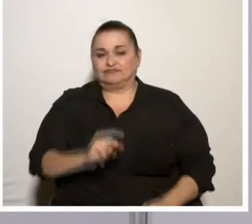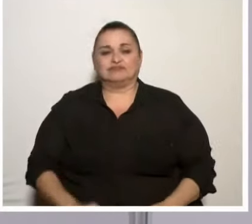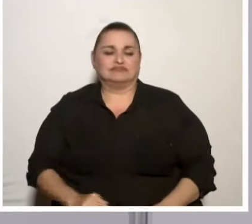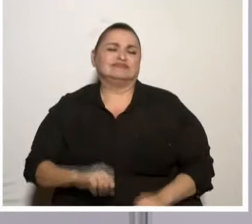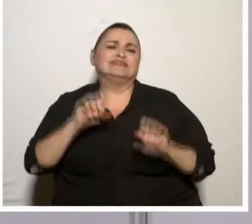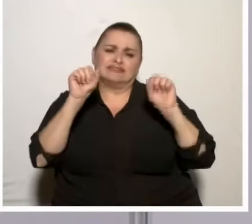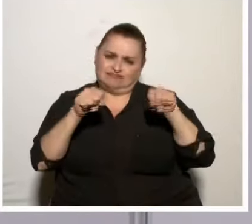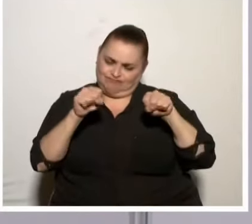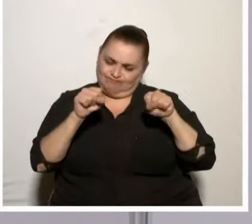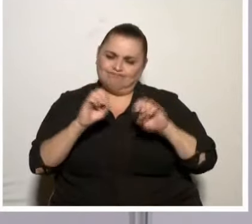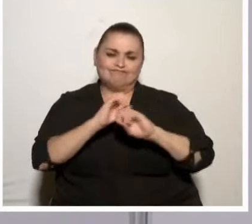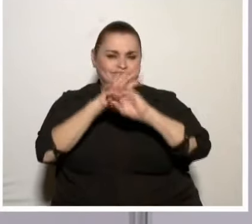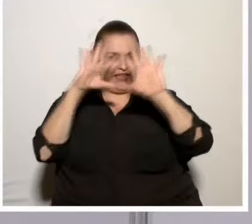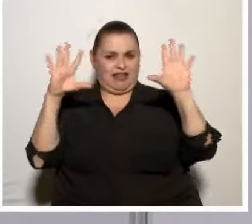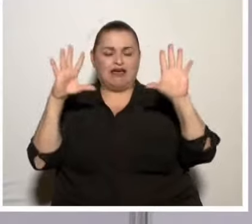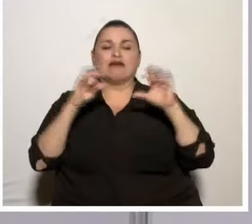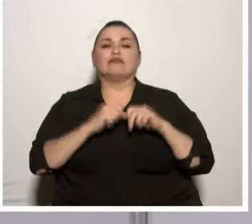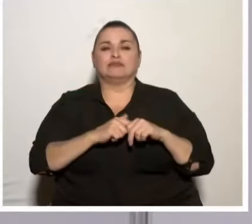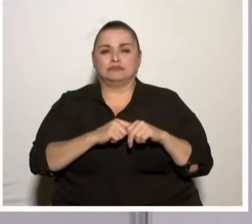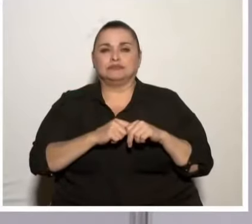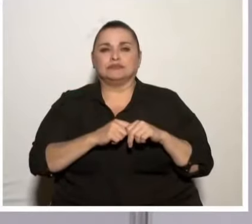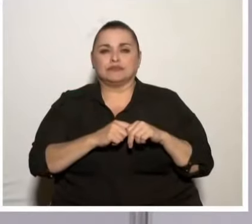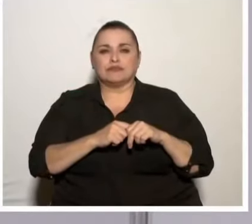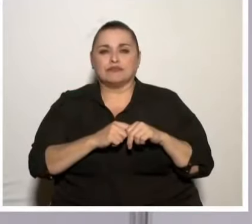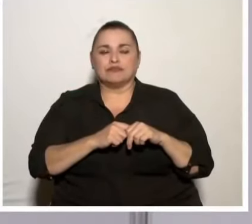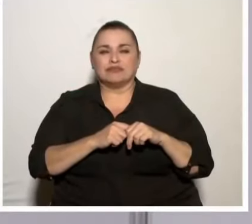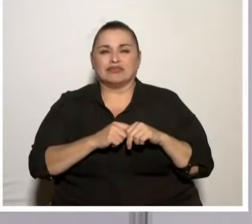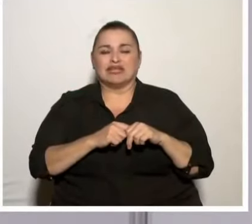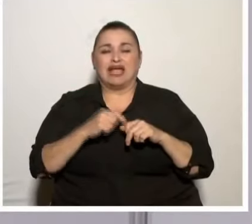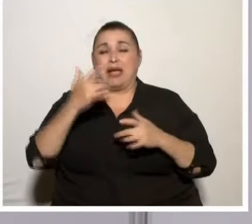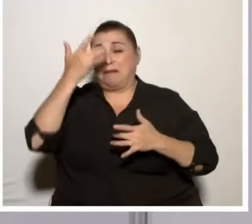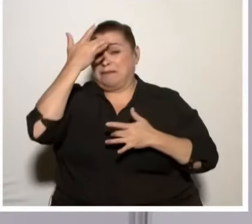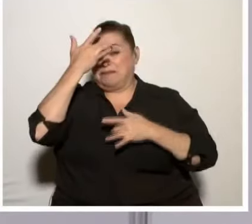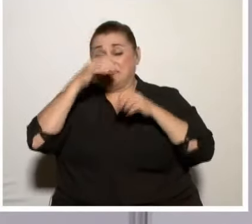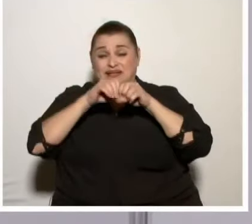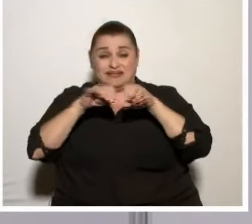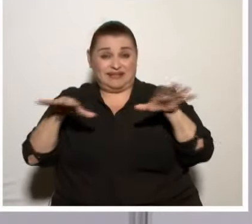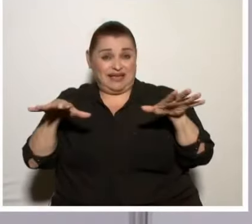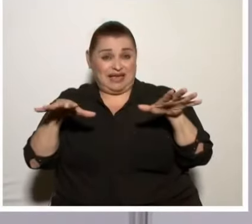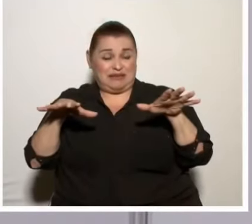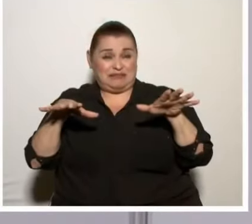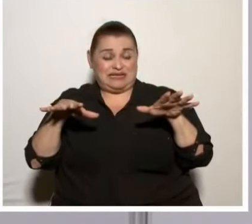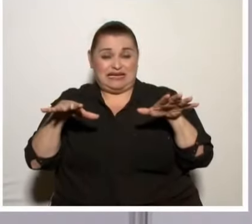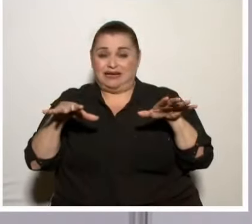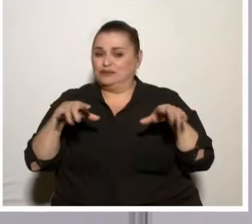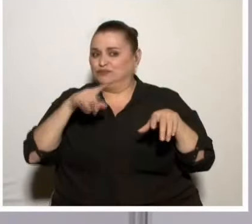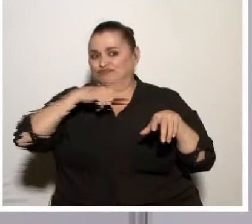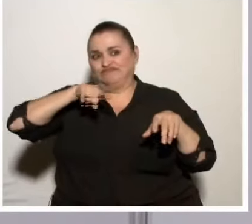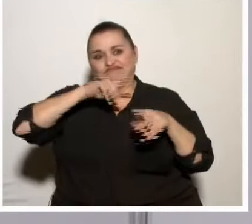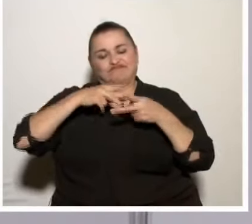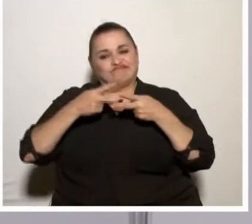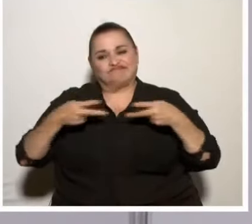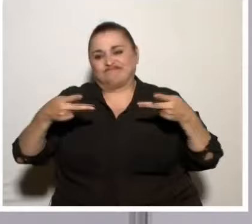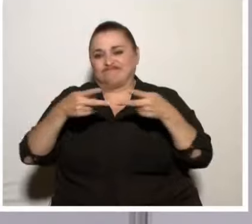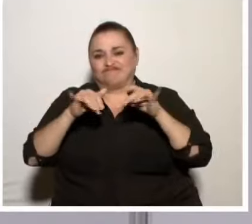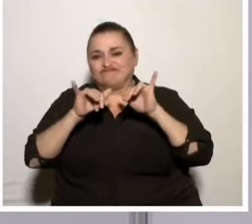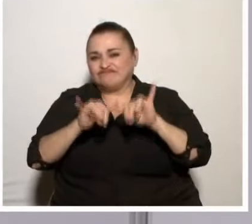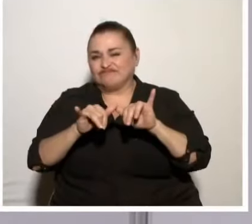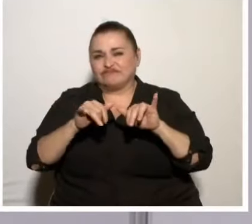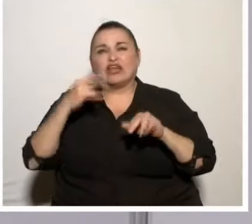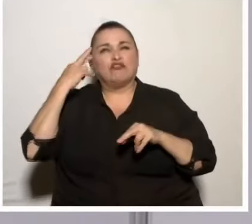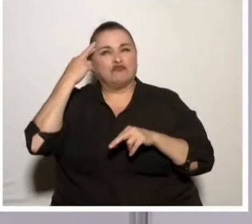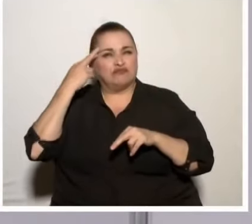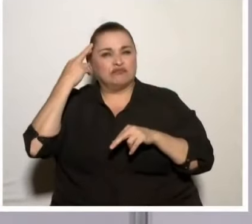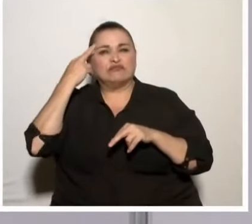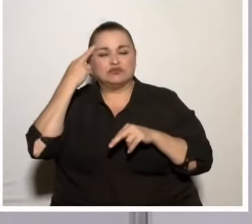Por supuesto que la pandemia nos puso a reflexionar